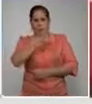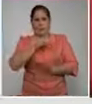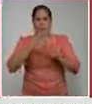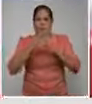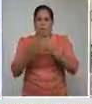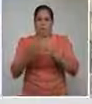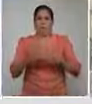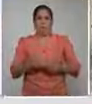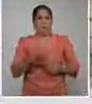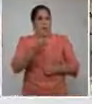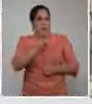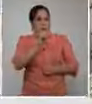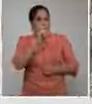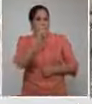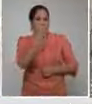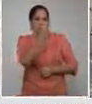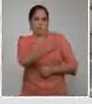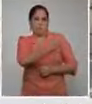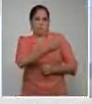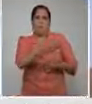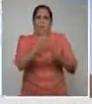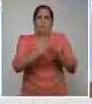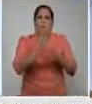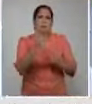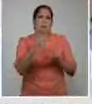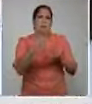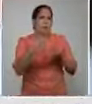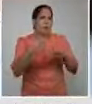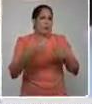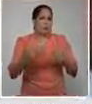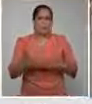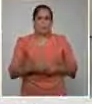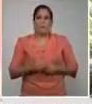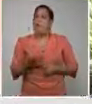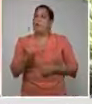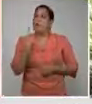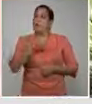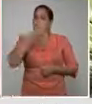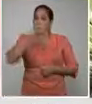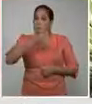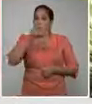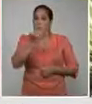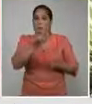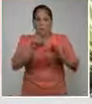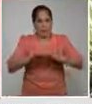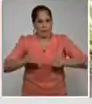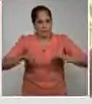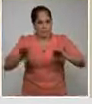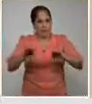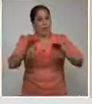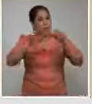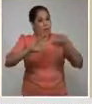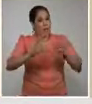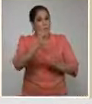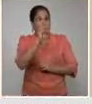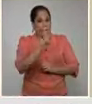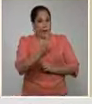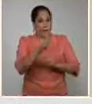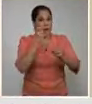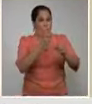dosis. ¿Cuándo comenzará la segunda? Sí, nosotros lo habíamos referido antes también en la mesa redactora. Esto es un esquema de 3 dosis, es